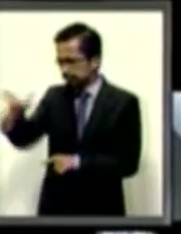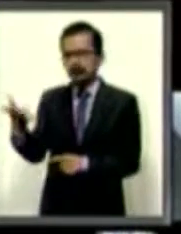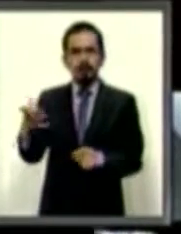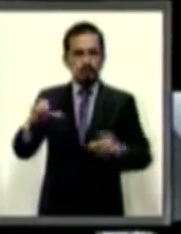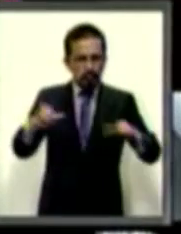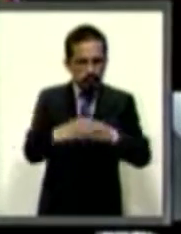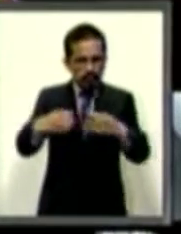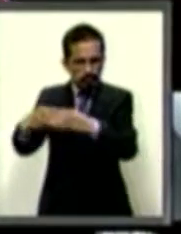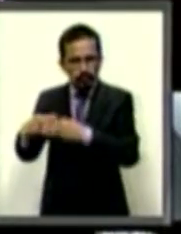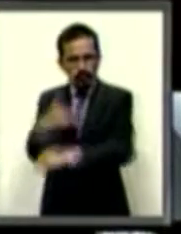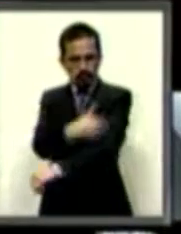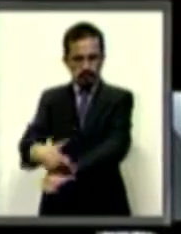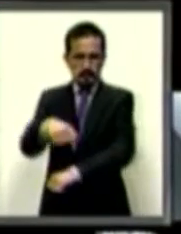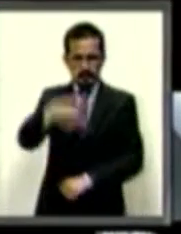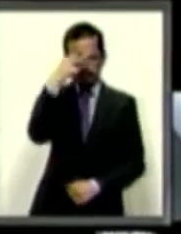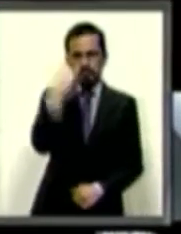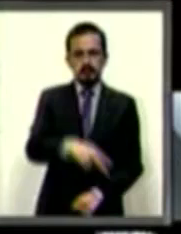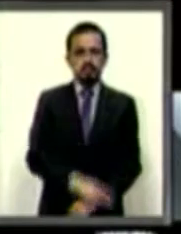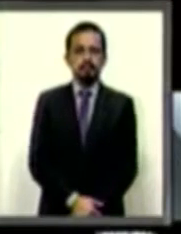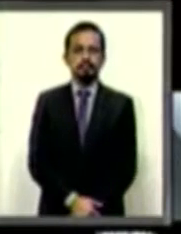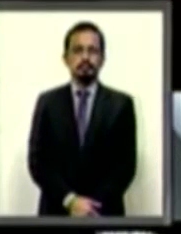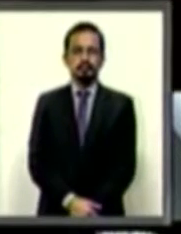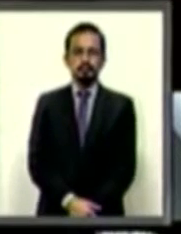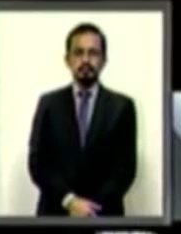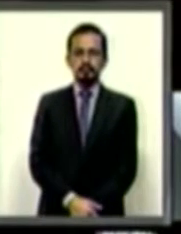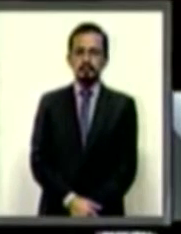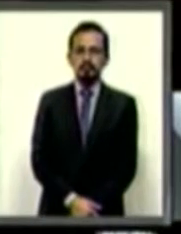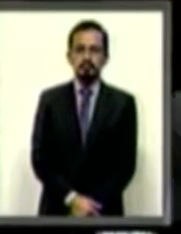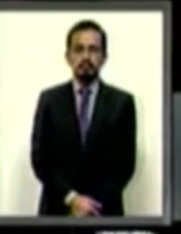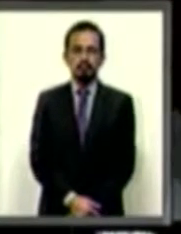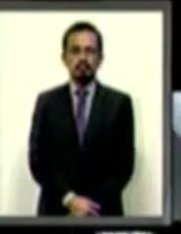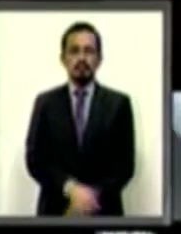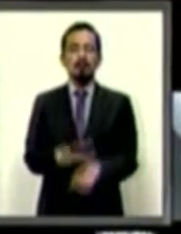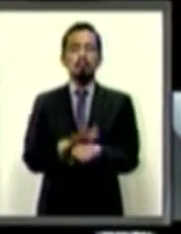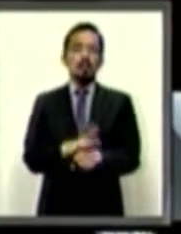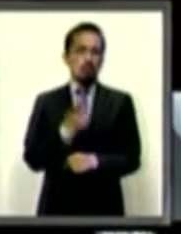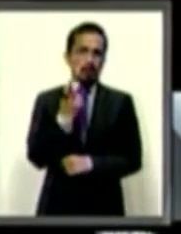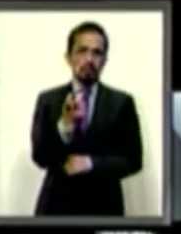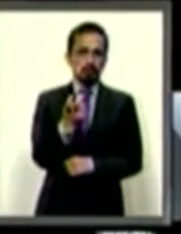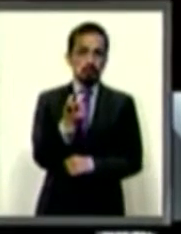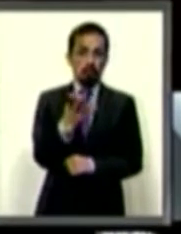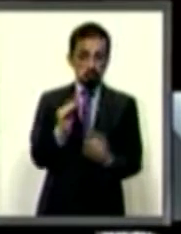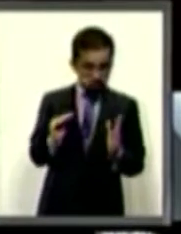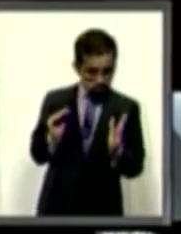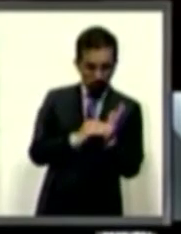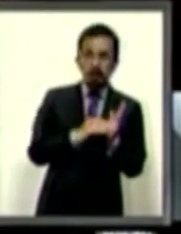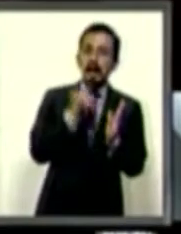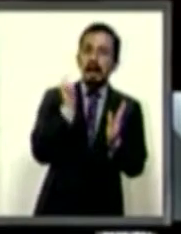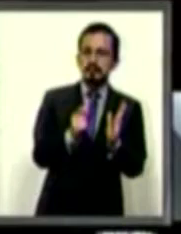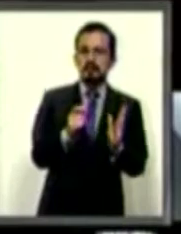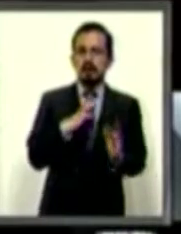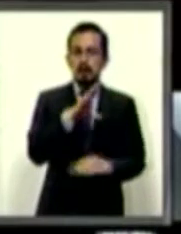país. Por ello, ha declarado como contrarios a la Constitución los